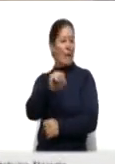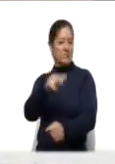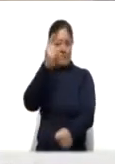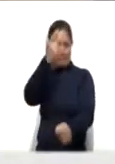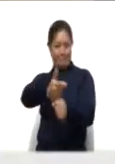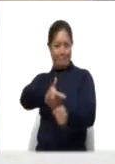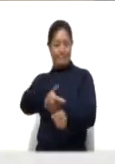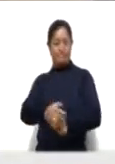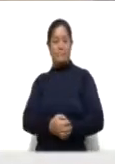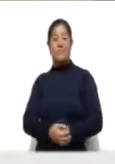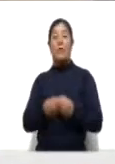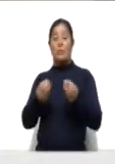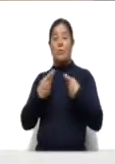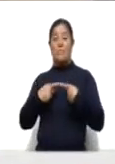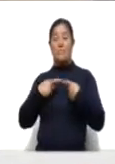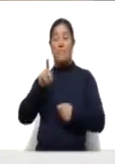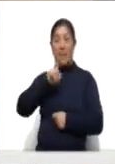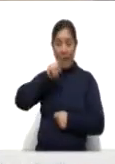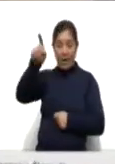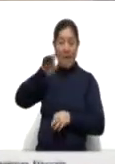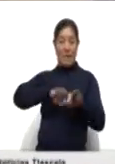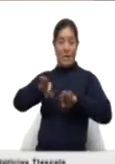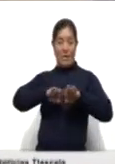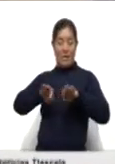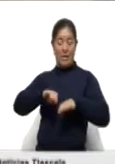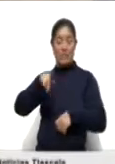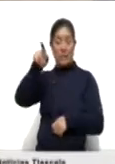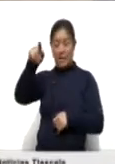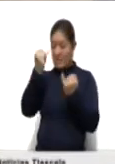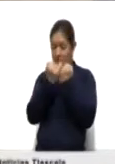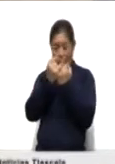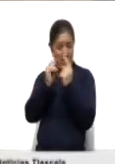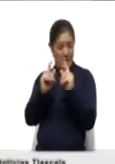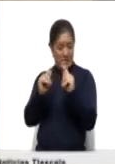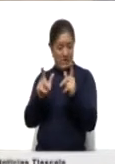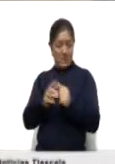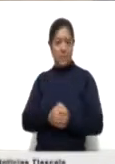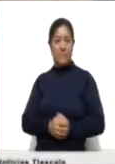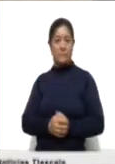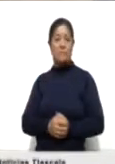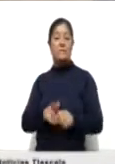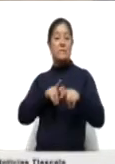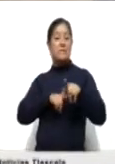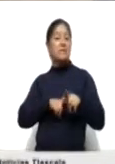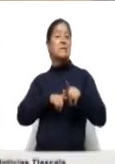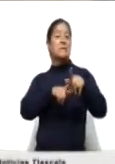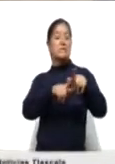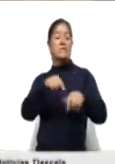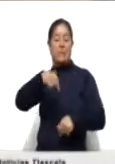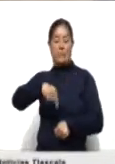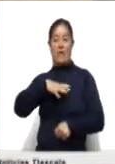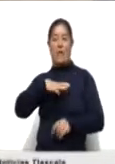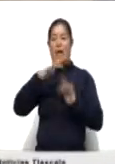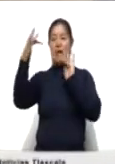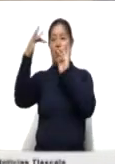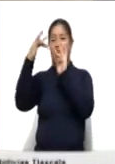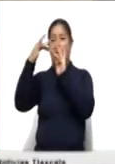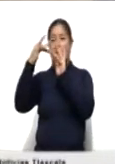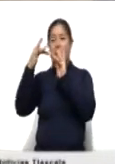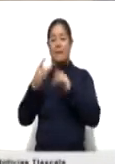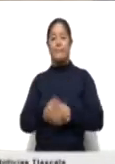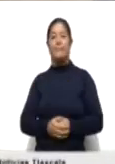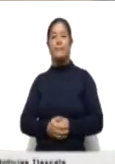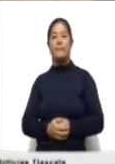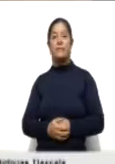muchas personas de las que están allá, que son nuestros paisanos, siguen, como tú ya lo decías, con ese vínculo y cada